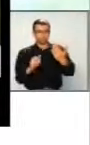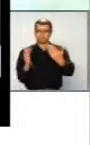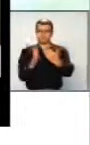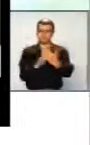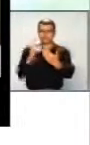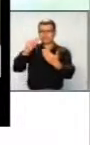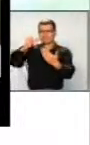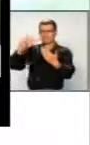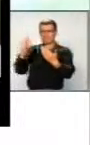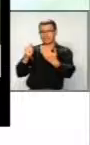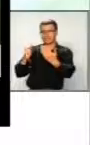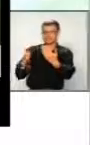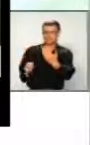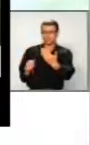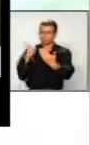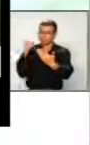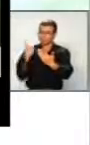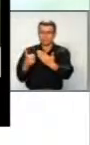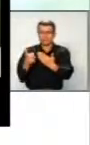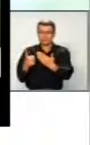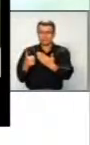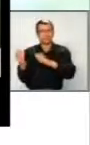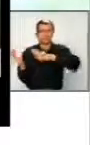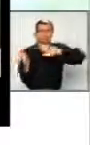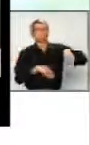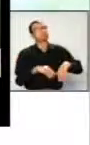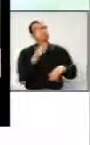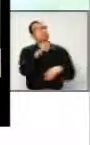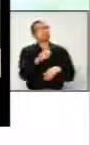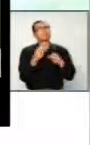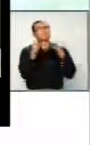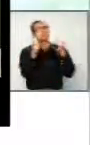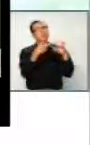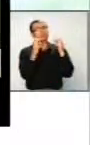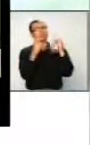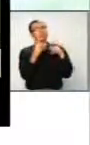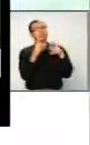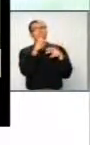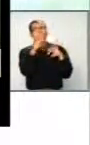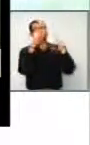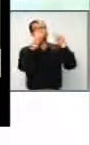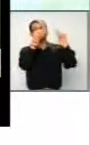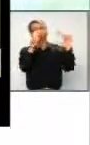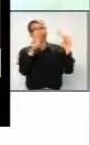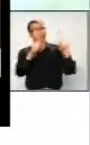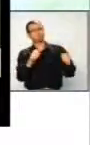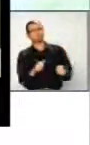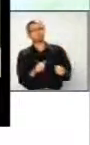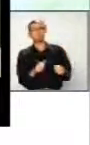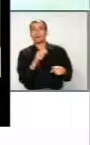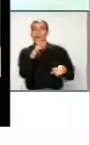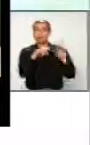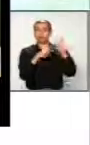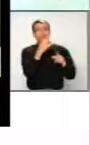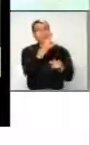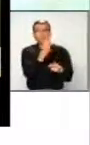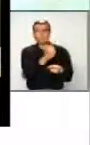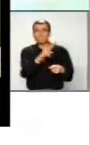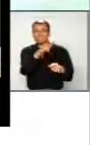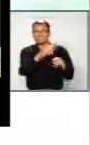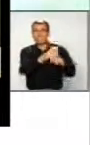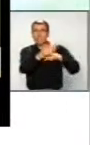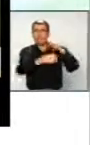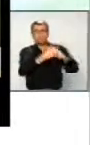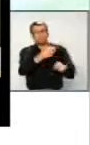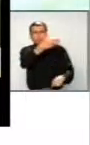el televisor y lo que me muestran son imágenes ya esculpidas, porque muchas ya a los 16, 17, 18 años ya tienen varias